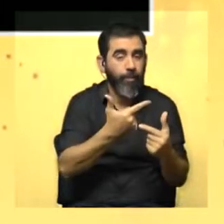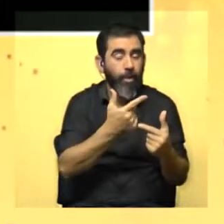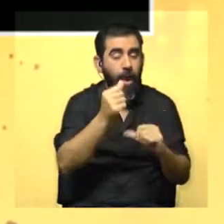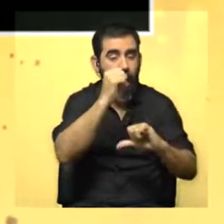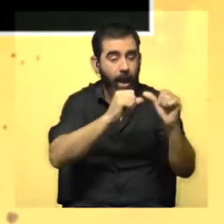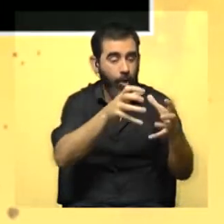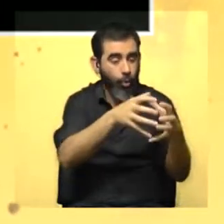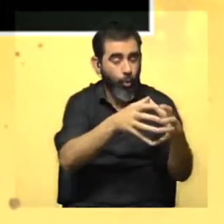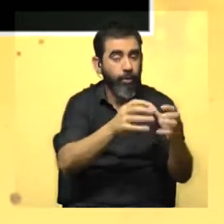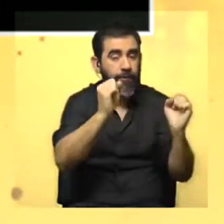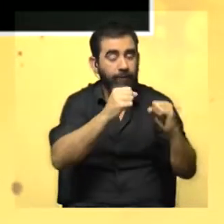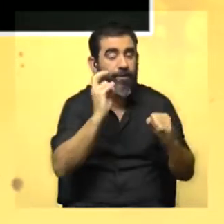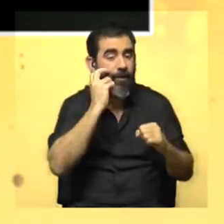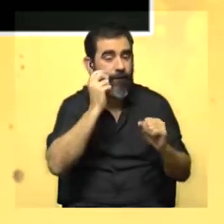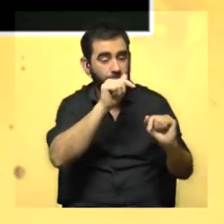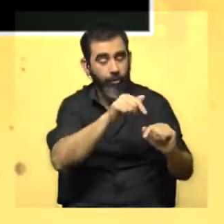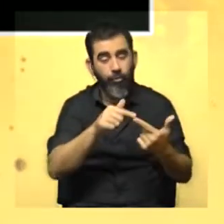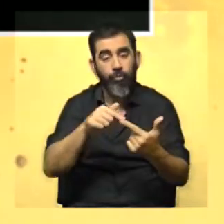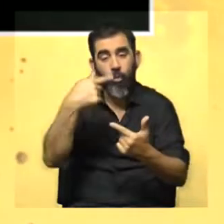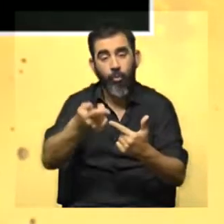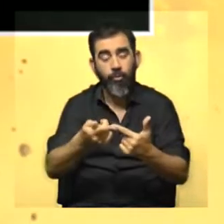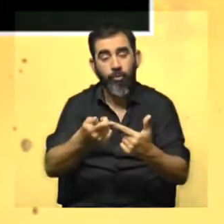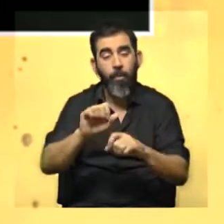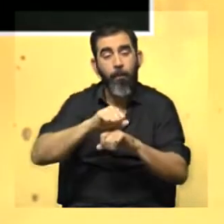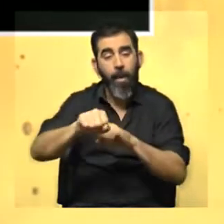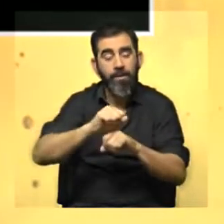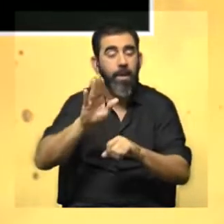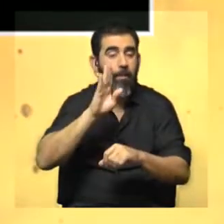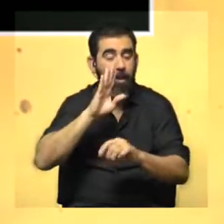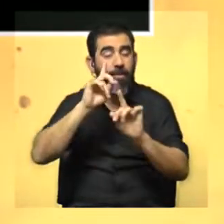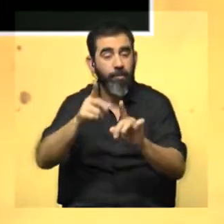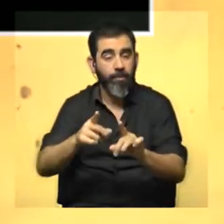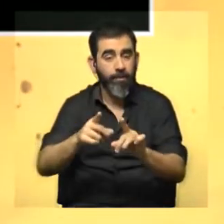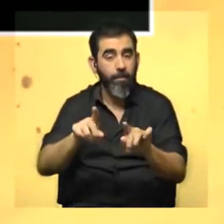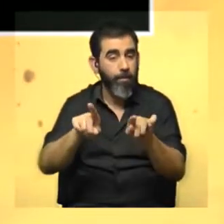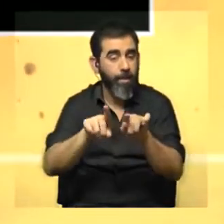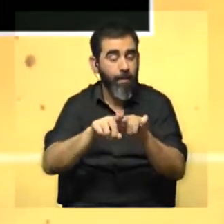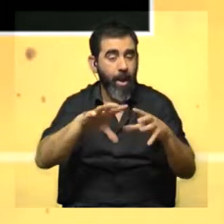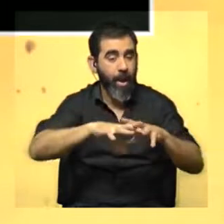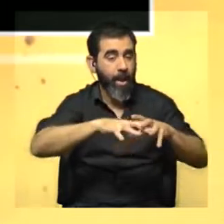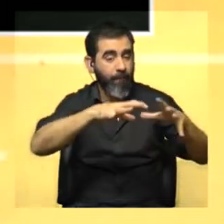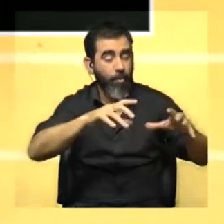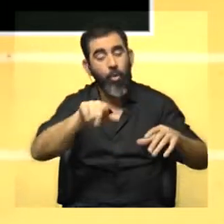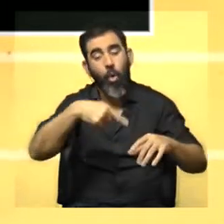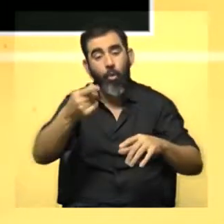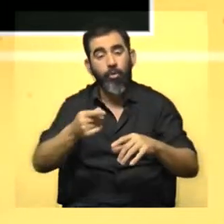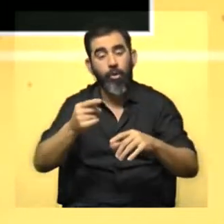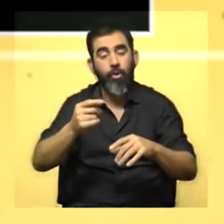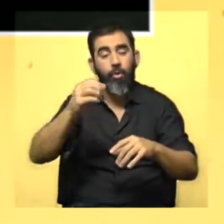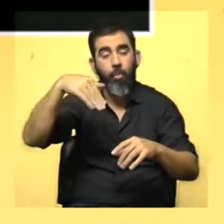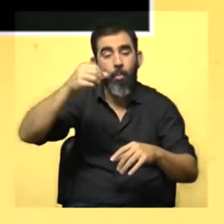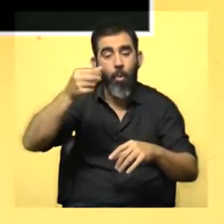alcohólica. Ahí aparecen cervezas, vinos, la masa madre también, porque es las mismas levaduras. Después fermentaciones con